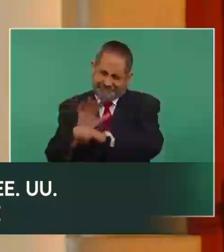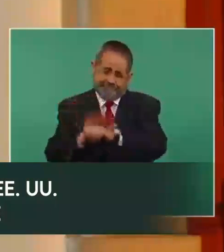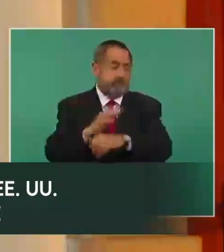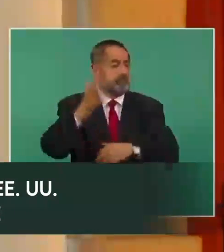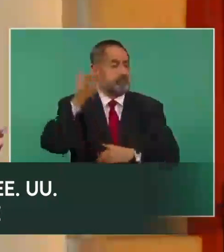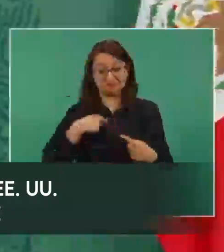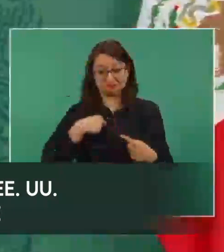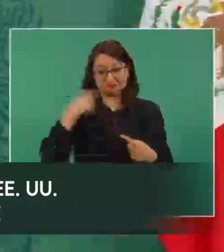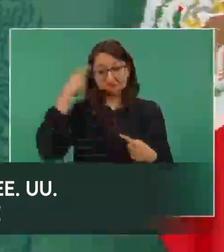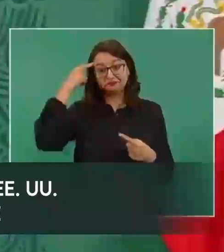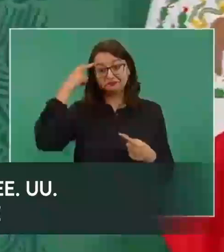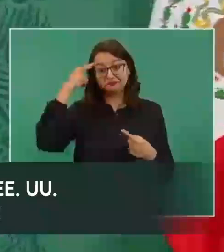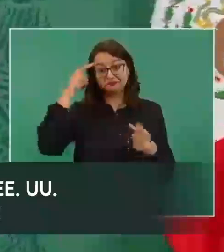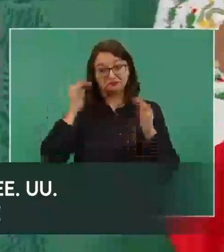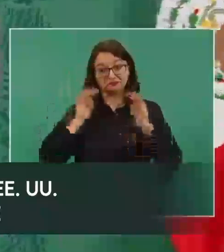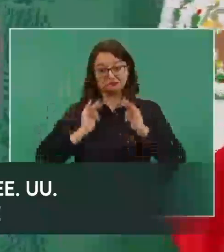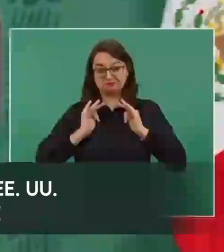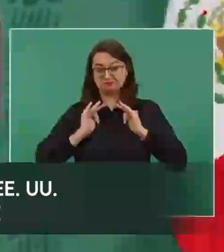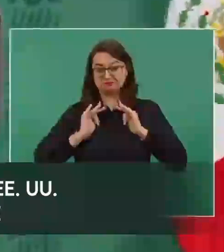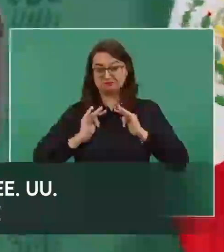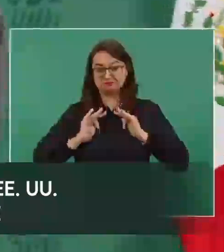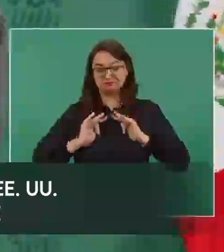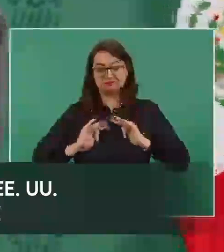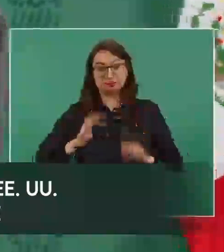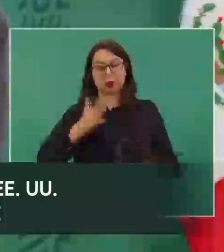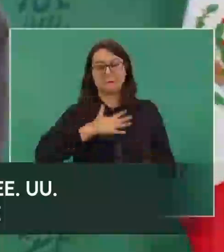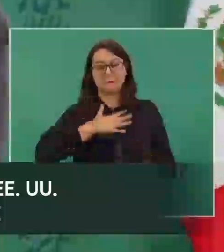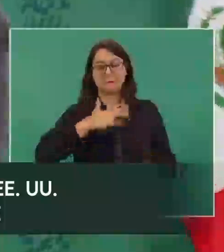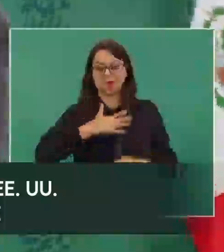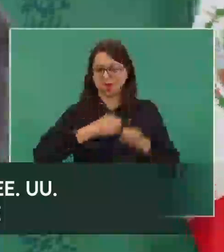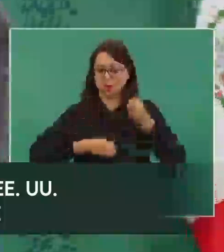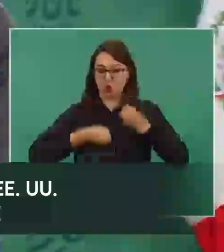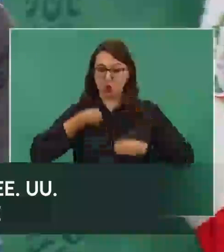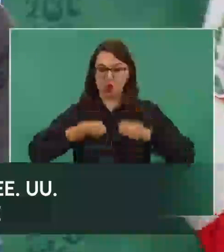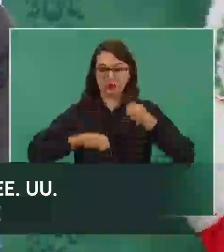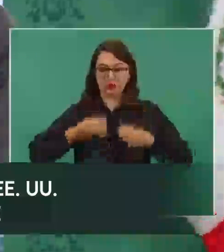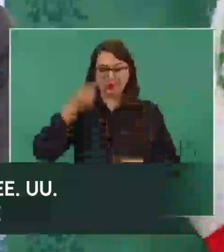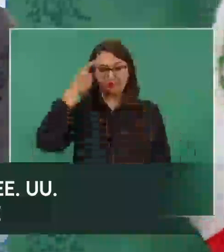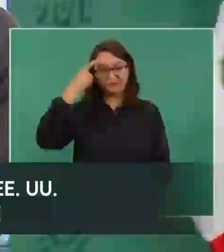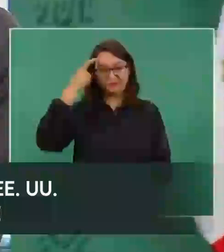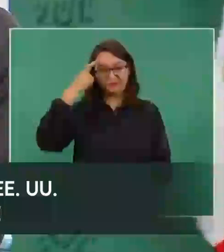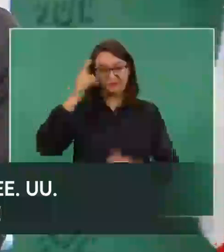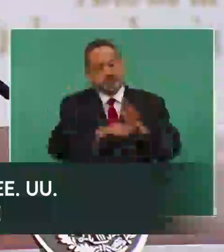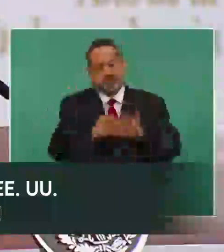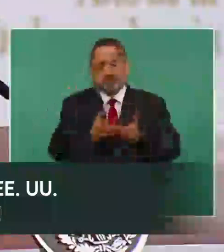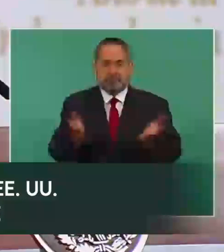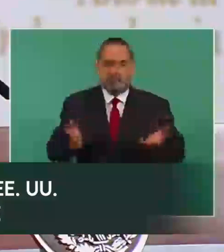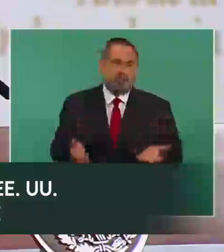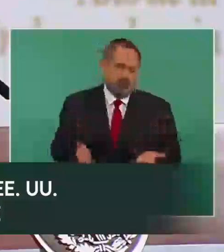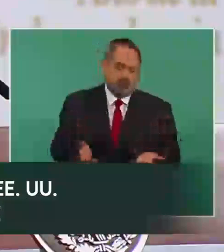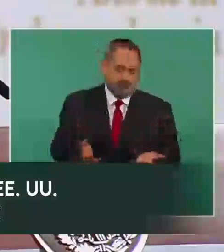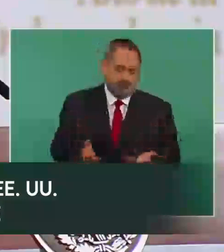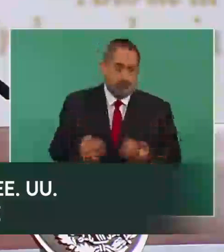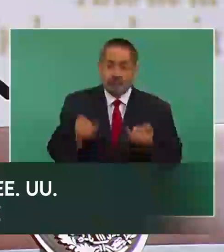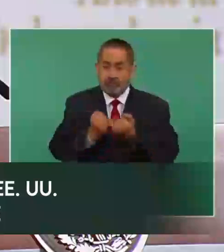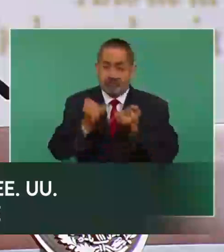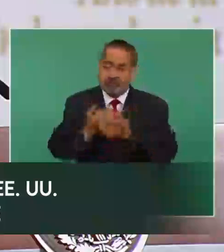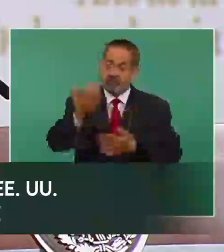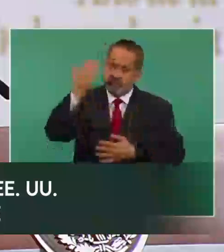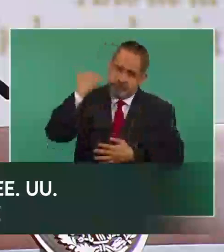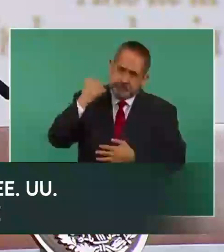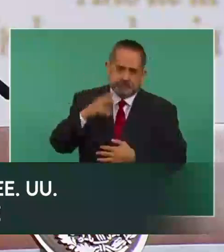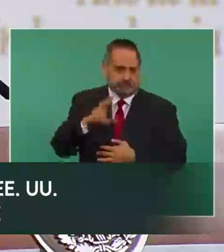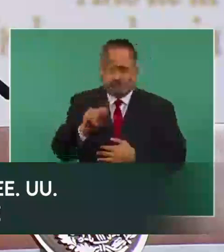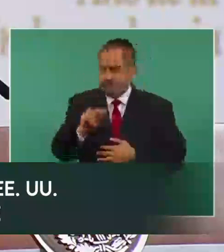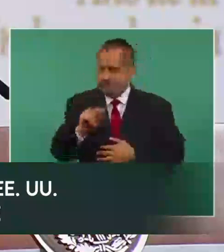uso de energías renovables no contaminantes. En su matutina en Palacio Nacional, López Obrador destacó la puesta en marcha de